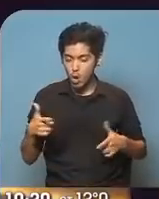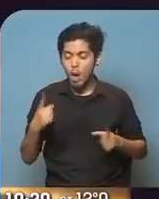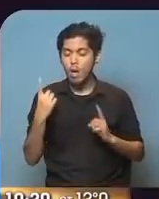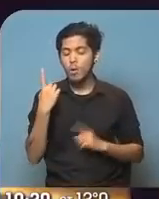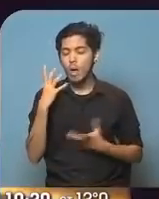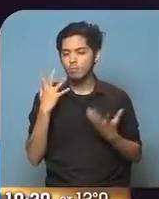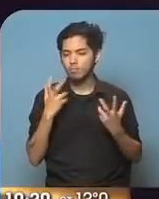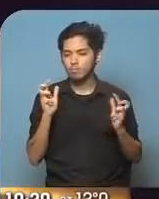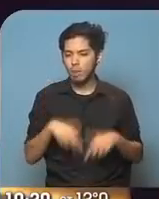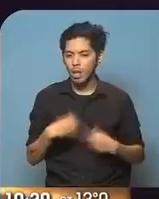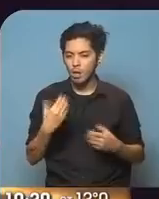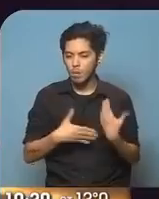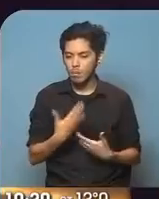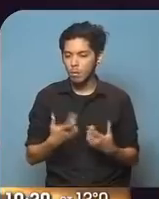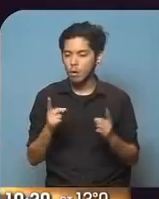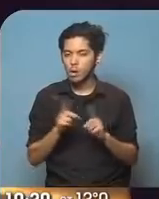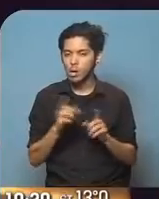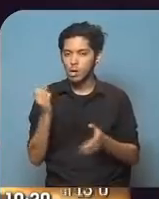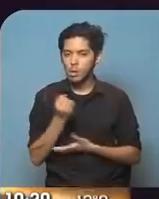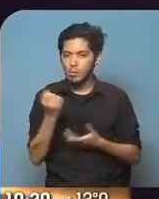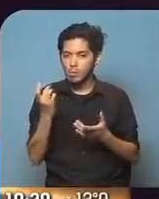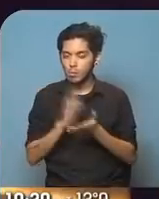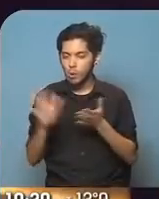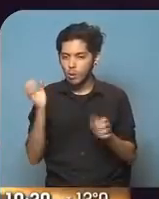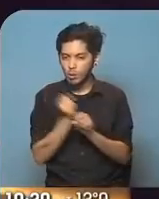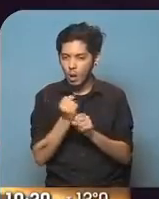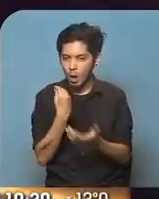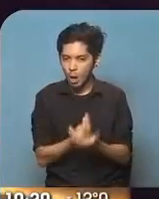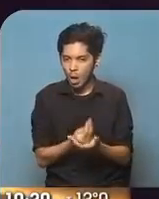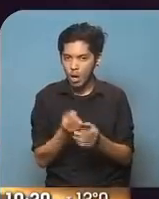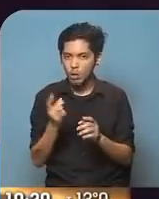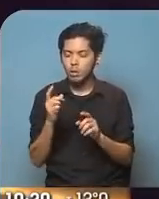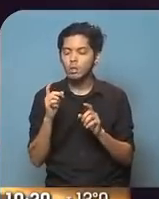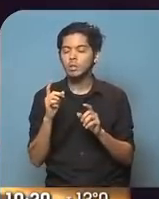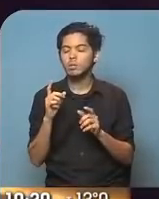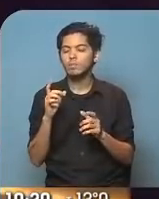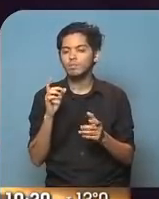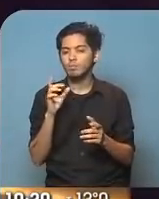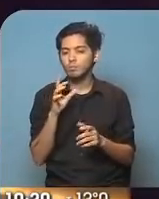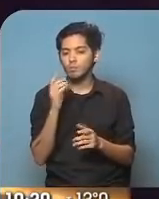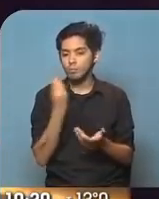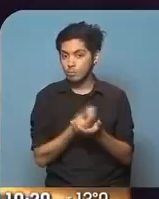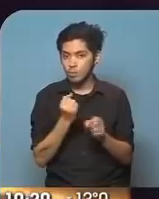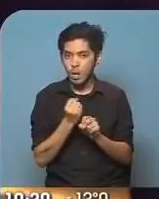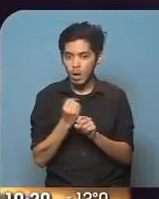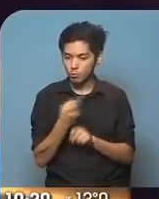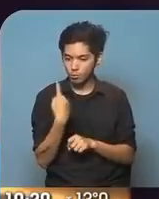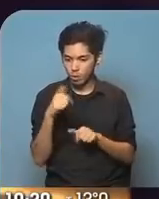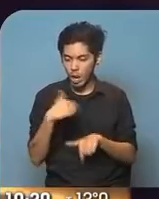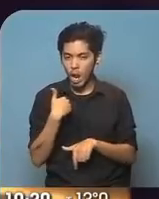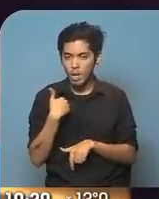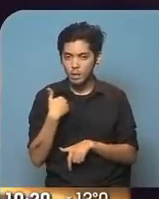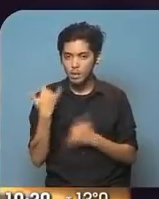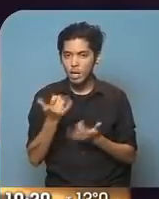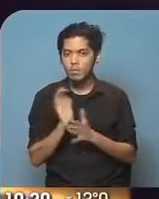de cómo hacer crecer la economía para generar puestos de trabajo en argentina los puestos de trabajo nuestros hoy en argentina tienen